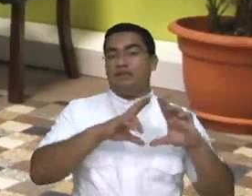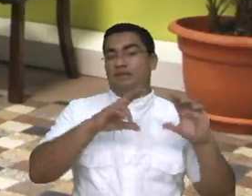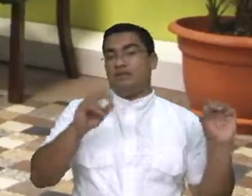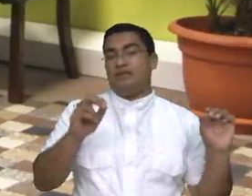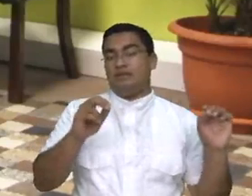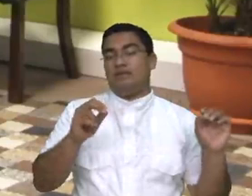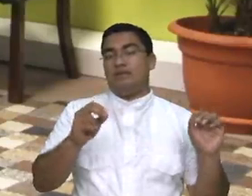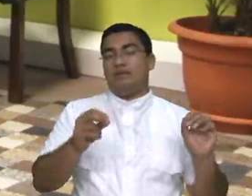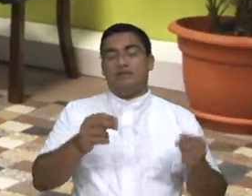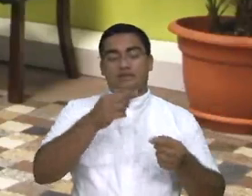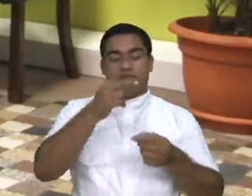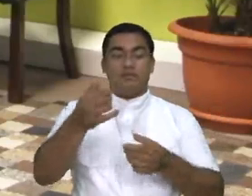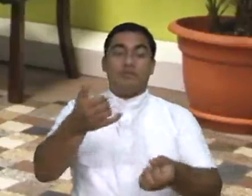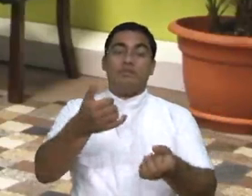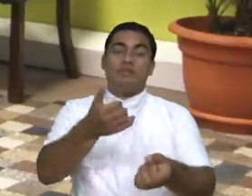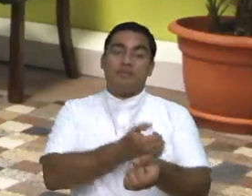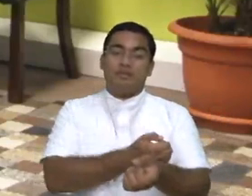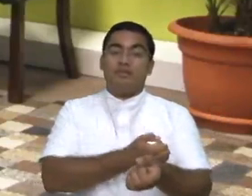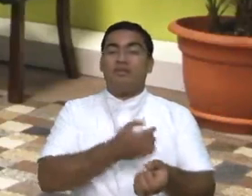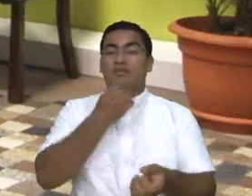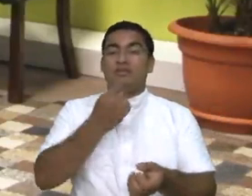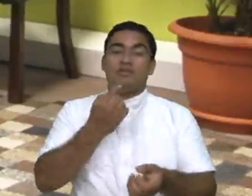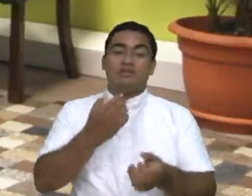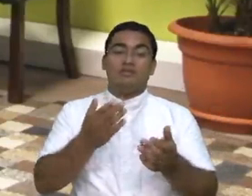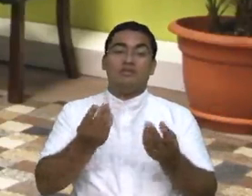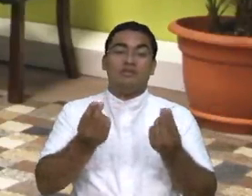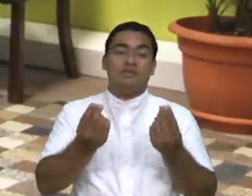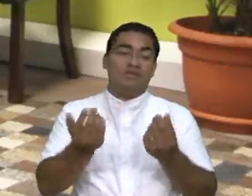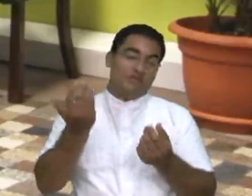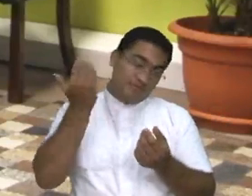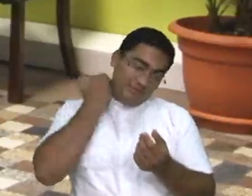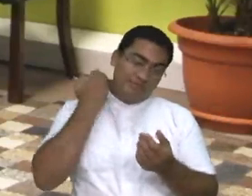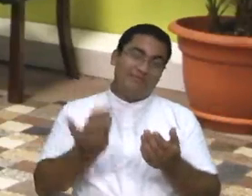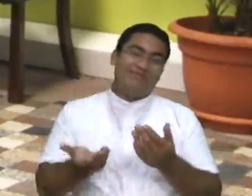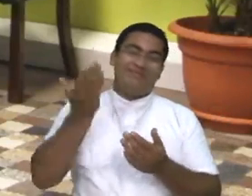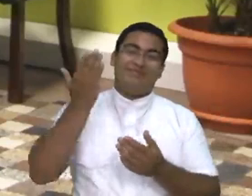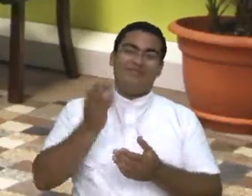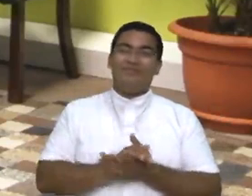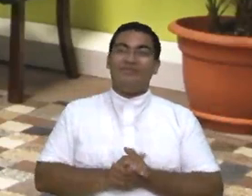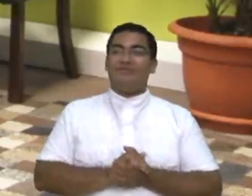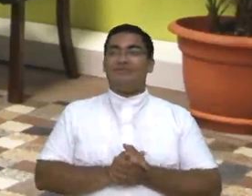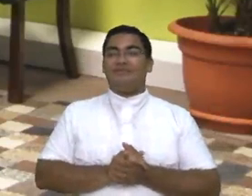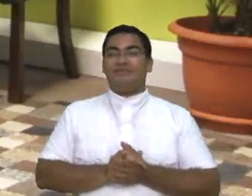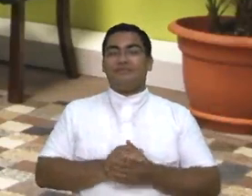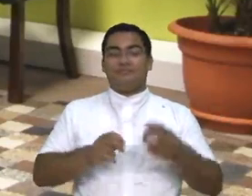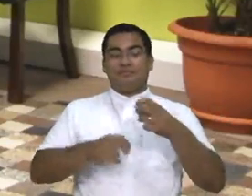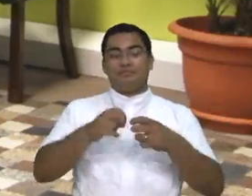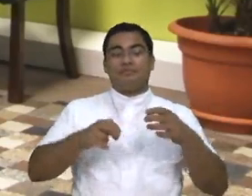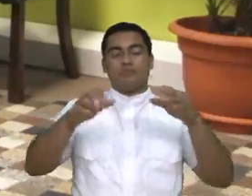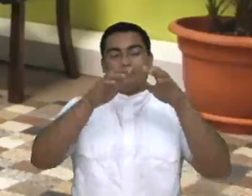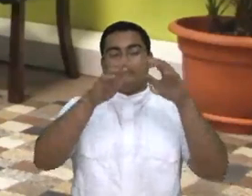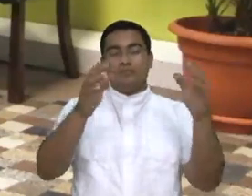de este tratamiento para los hemofílicos. El costo es alto del Entonces, estamos entendidos que esto no es más en Nicaragua, esto es, se